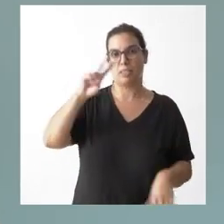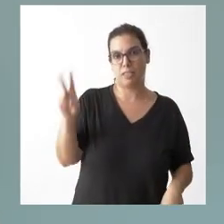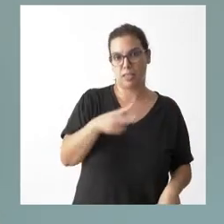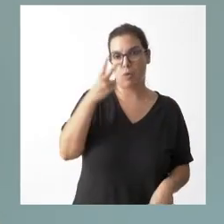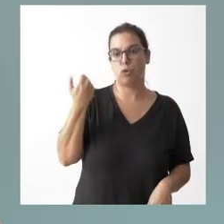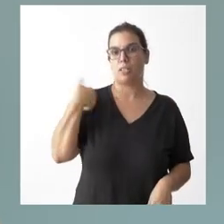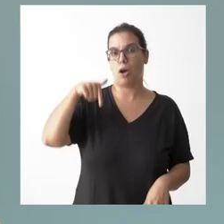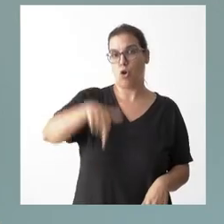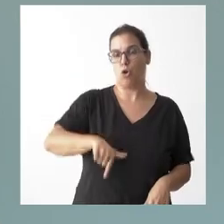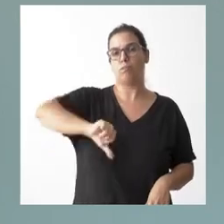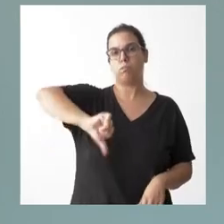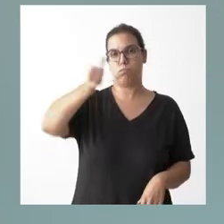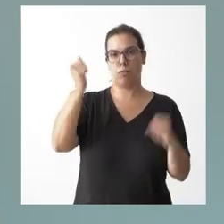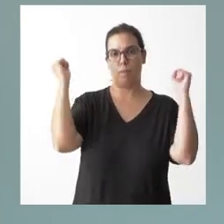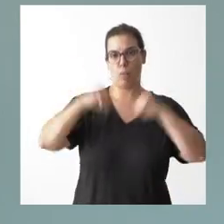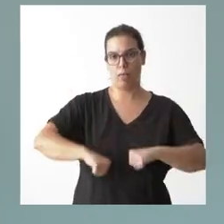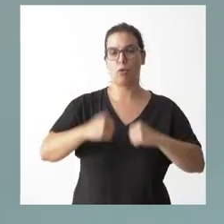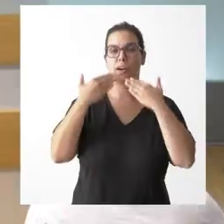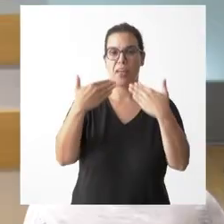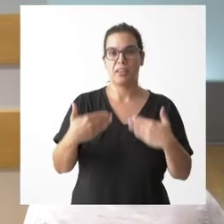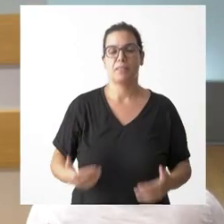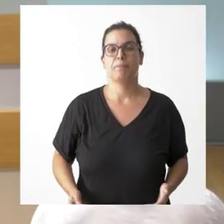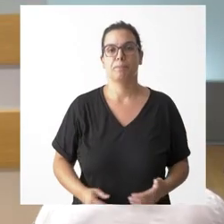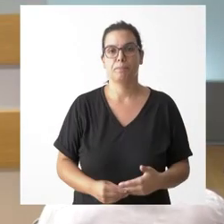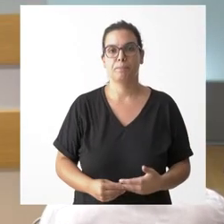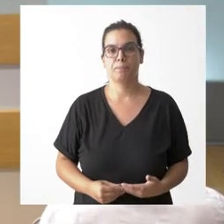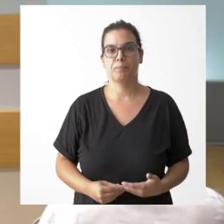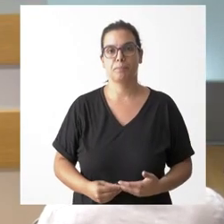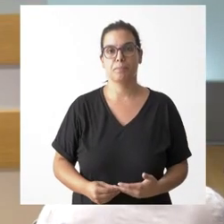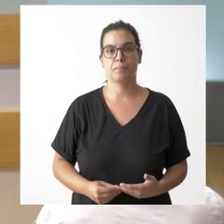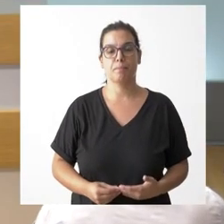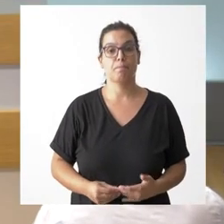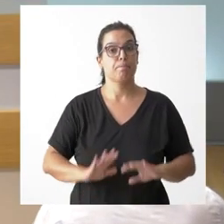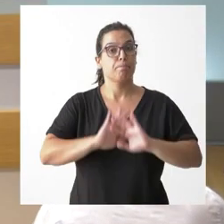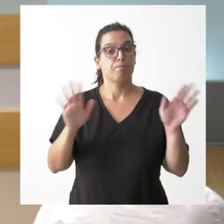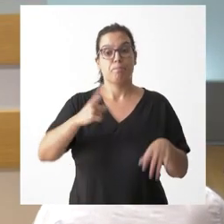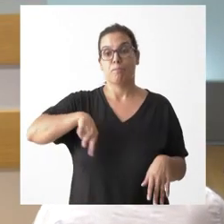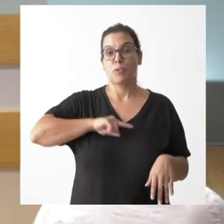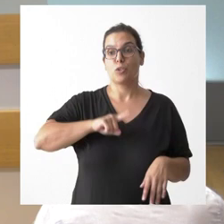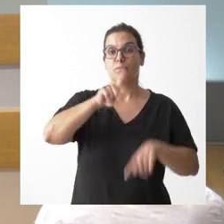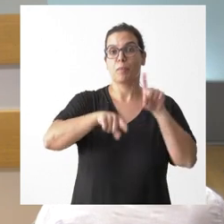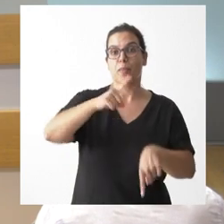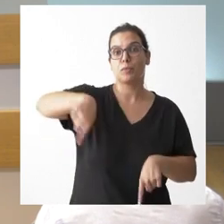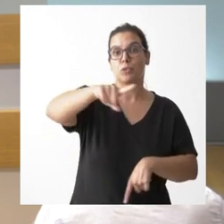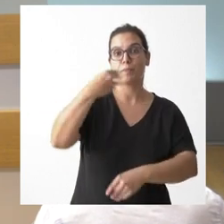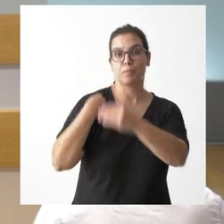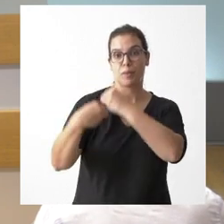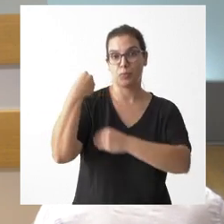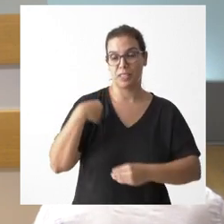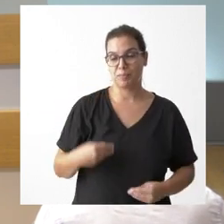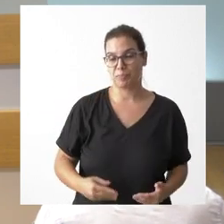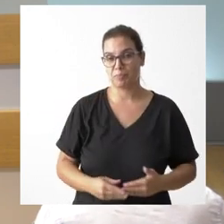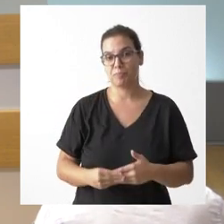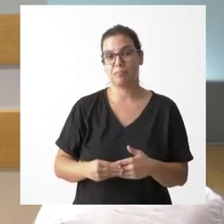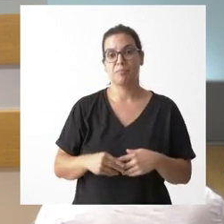hemos aprobado en Consejo de Gobierno. Muchas gracias. Pues, sin más, quedamos a la espera de sus preguntas